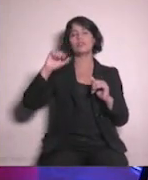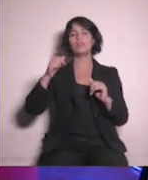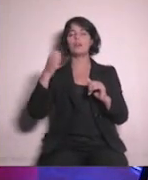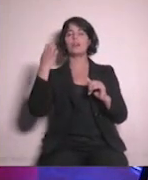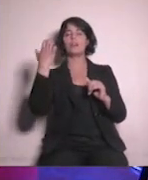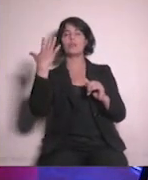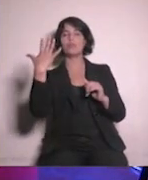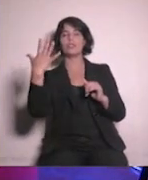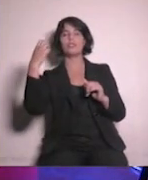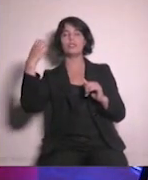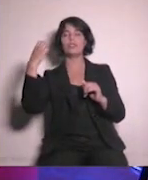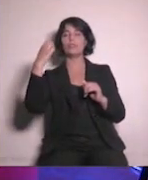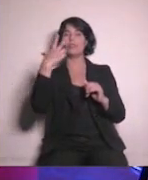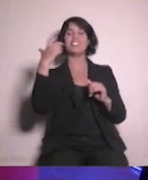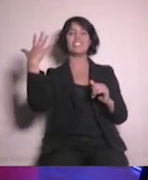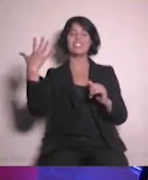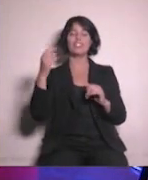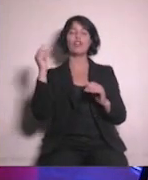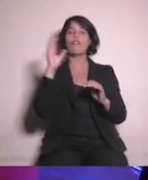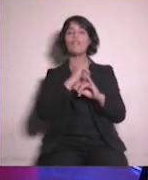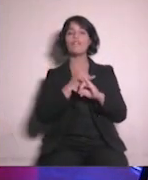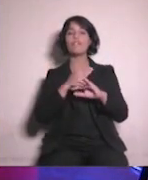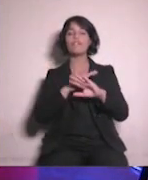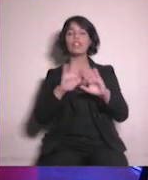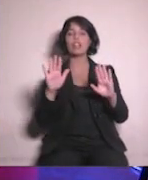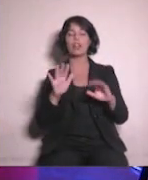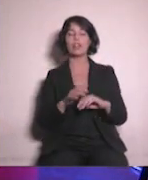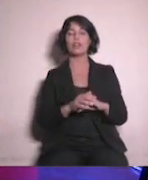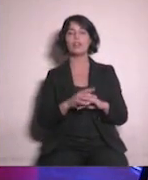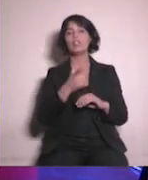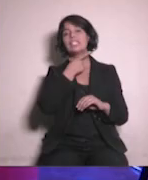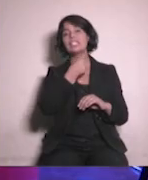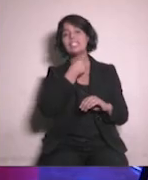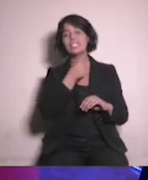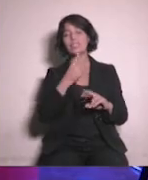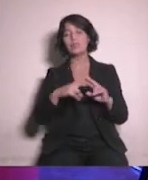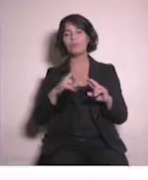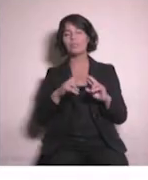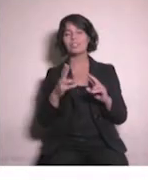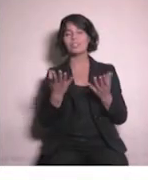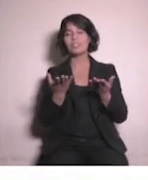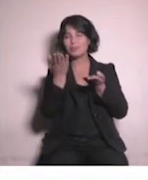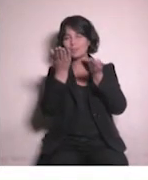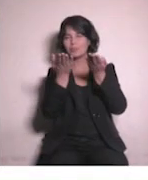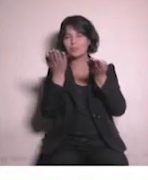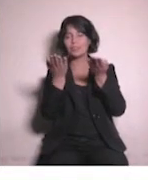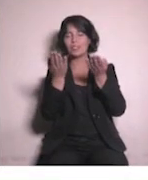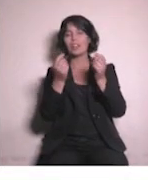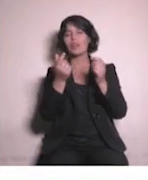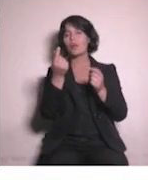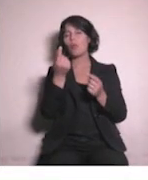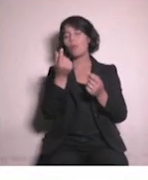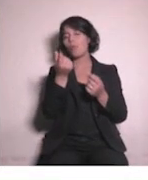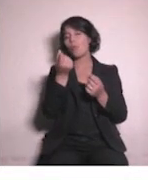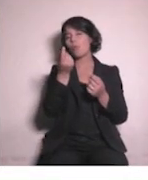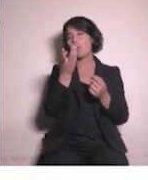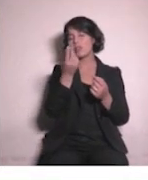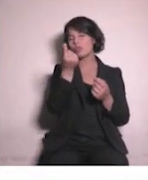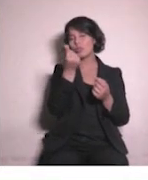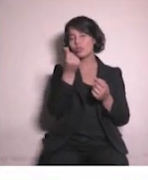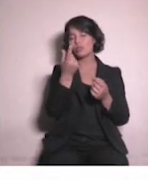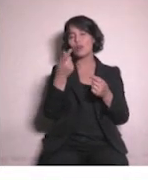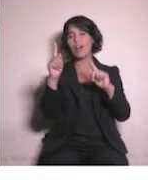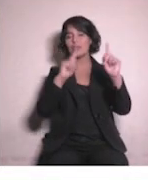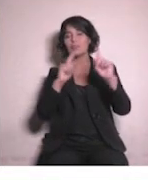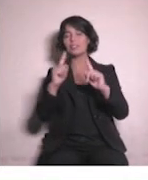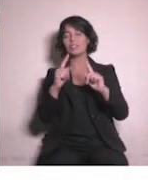final. Si queremos hacer el equivalente de cuánto en verdad costó la administración, lo que tenemos